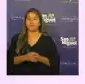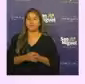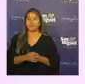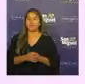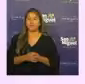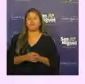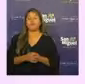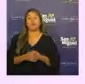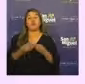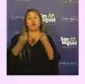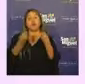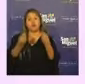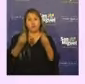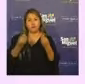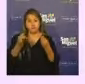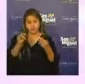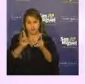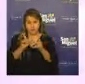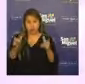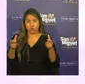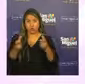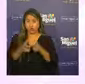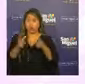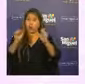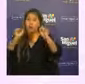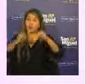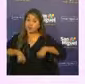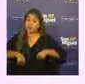Bueno, obviamente que si el Consejo no acepta, pero...